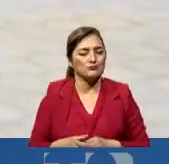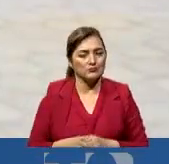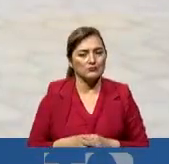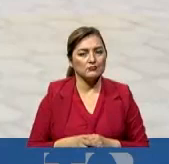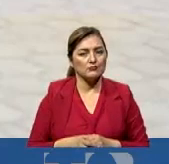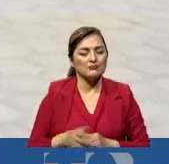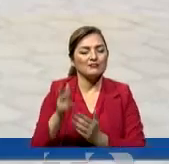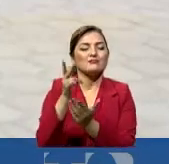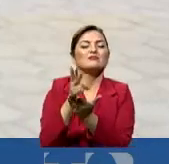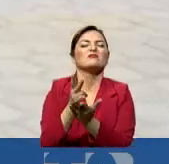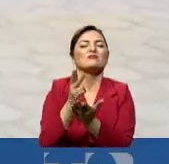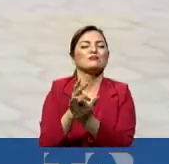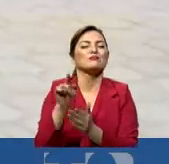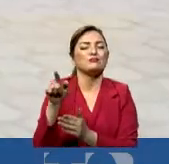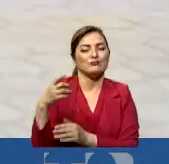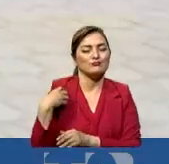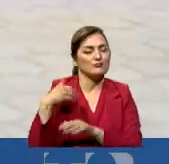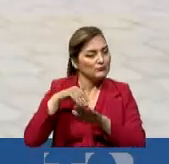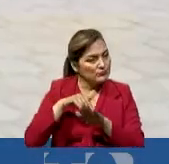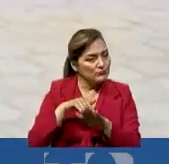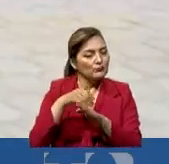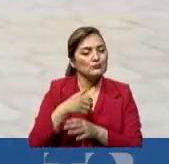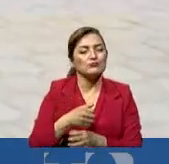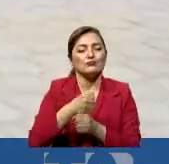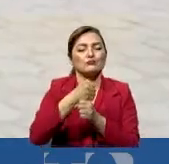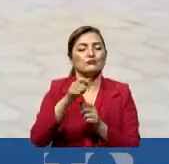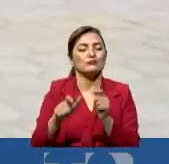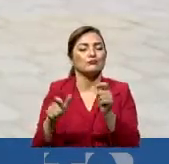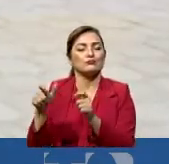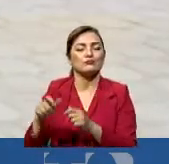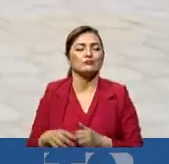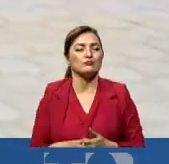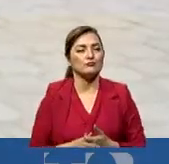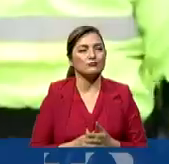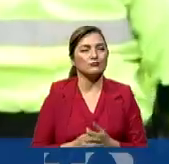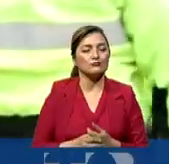la terminal terrestre, para garantizar la seguridad a los usuarios.